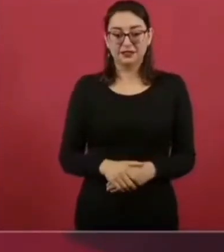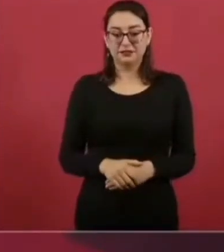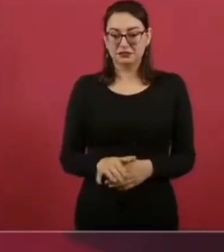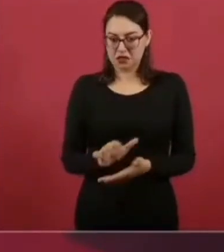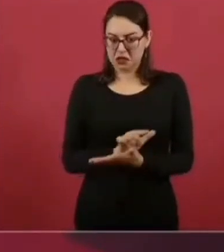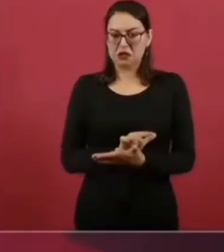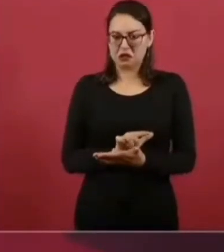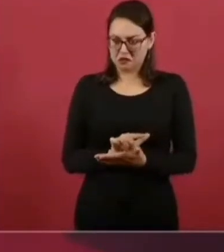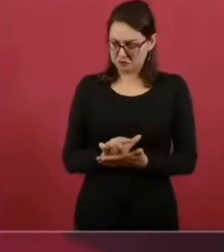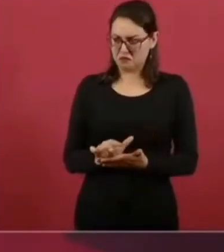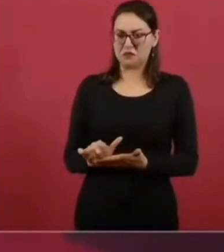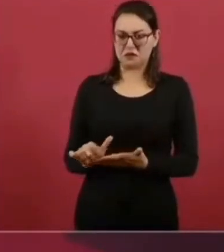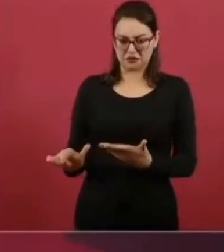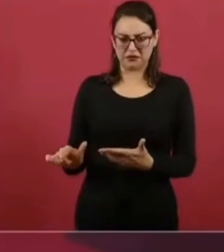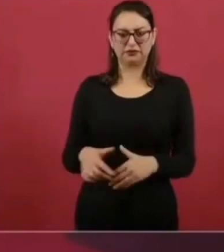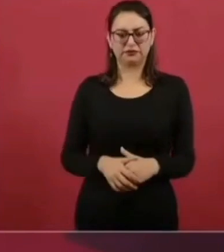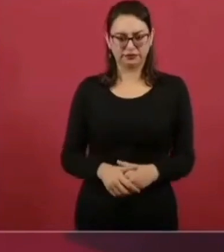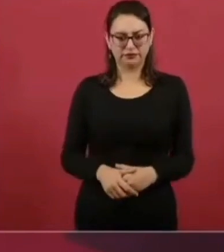limpios,